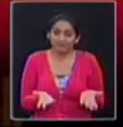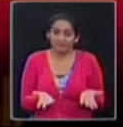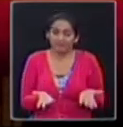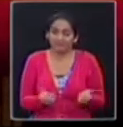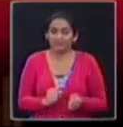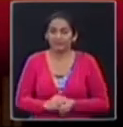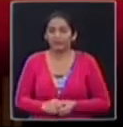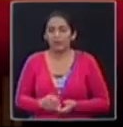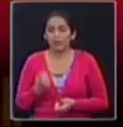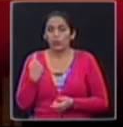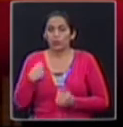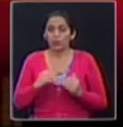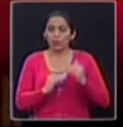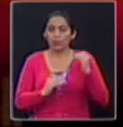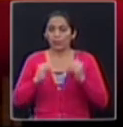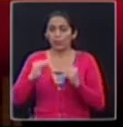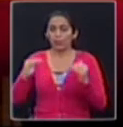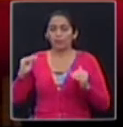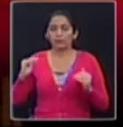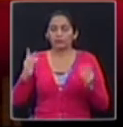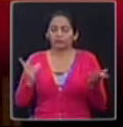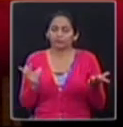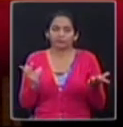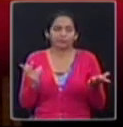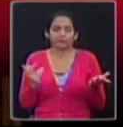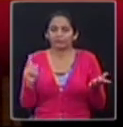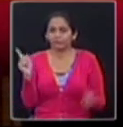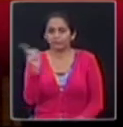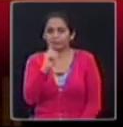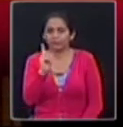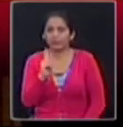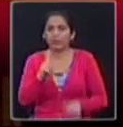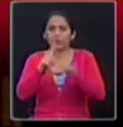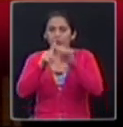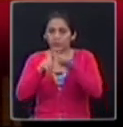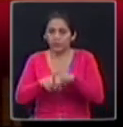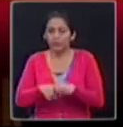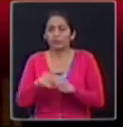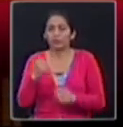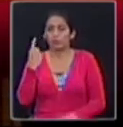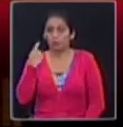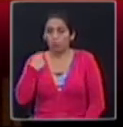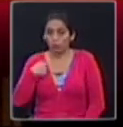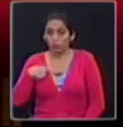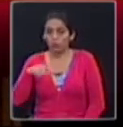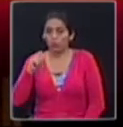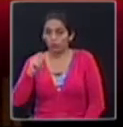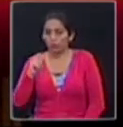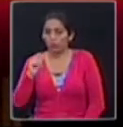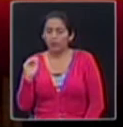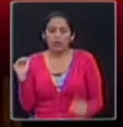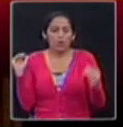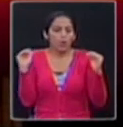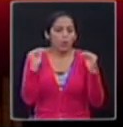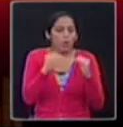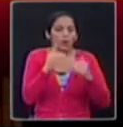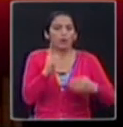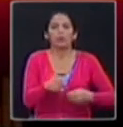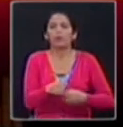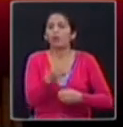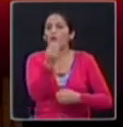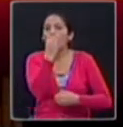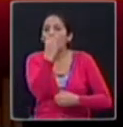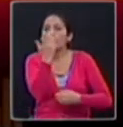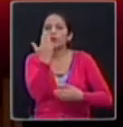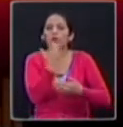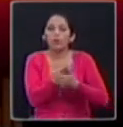del salario, nosotros planteamos de que debe ir acorde a la canasta básica, porque claro, existe una fijación de salario salarios, pero los